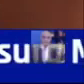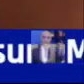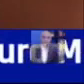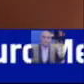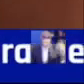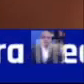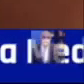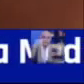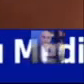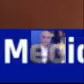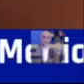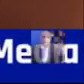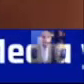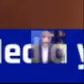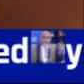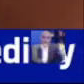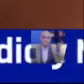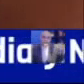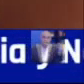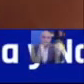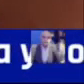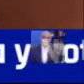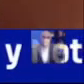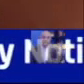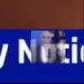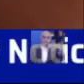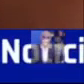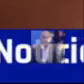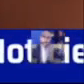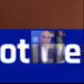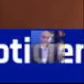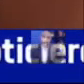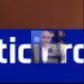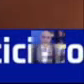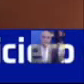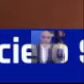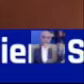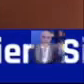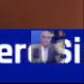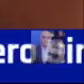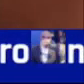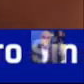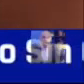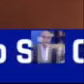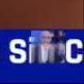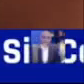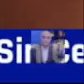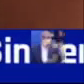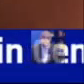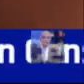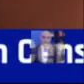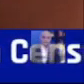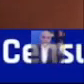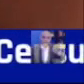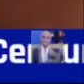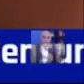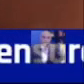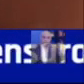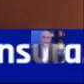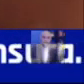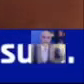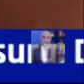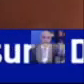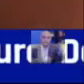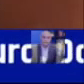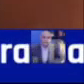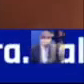cargo de su propia imagen y de catapultarla hacia el futuro. Algo pasó, incluso yo invito